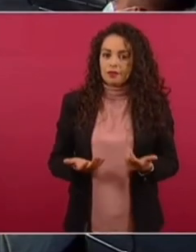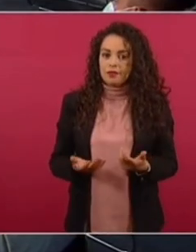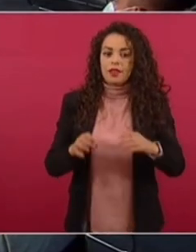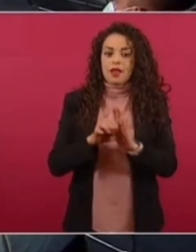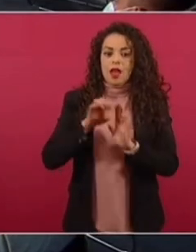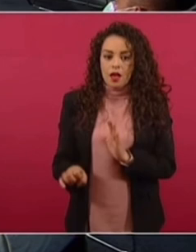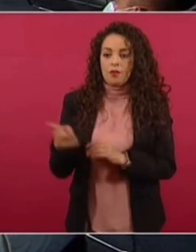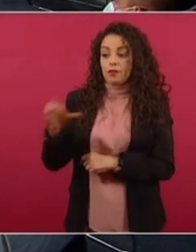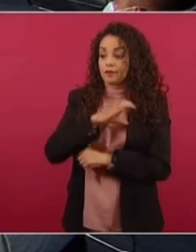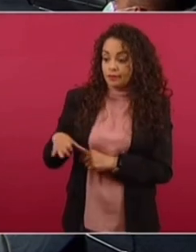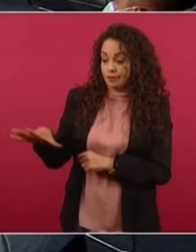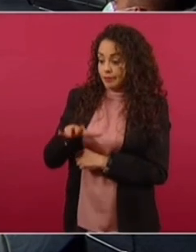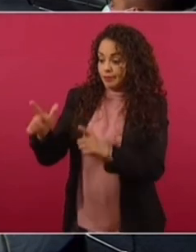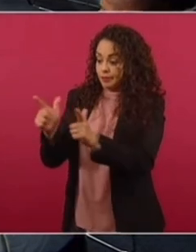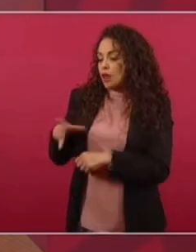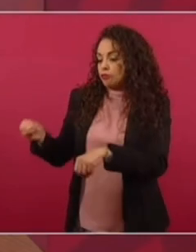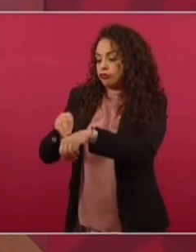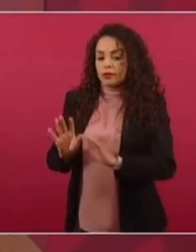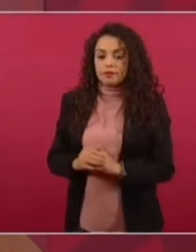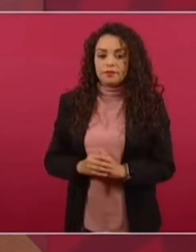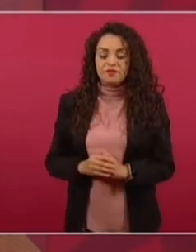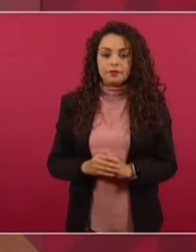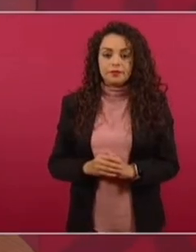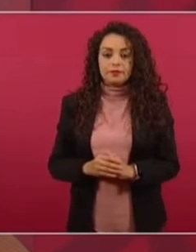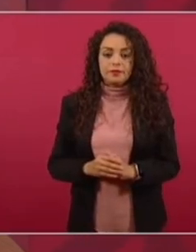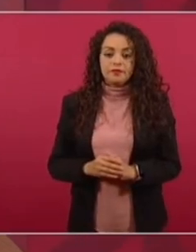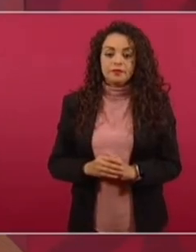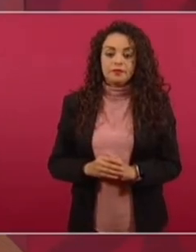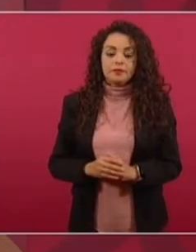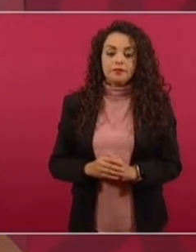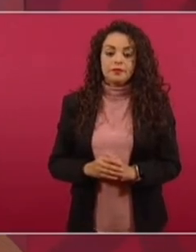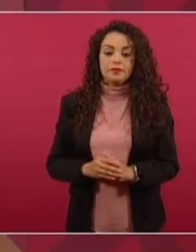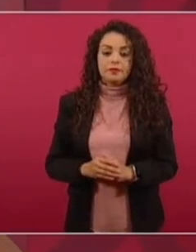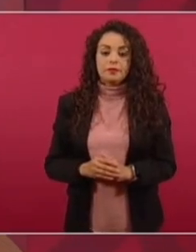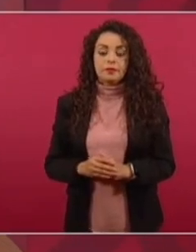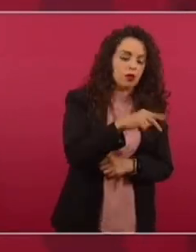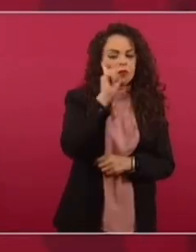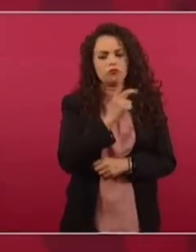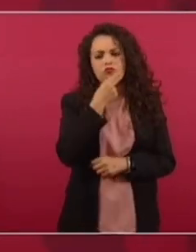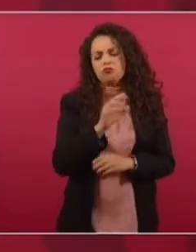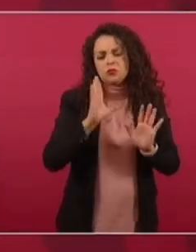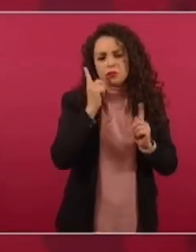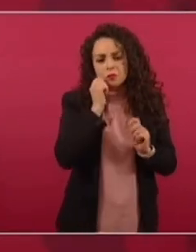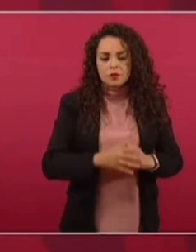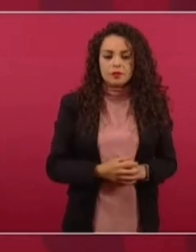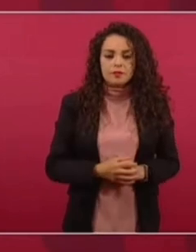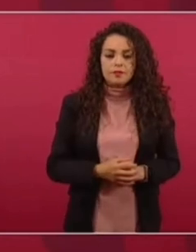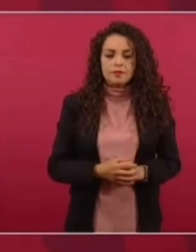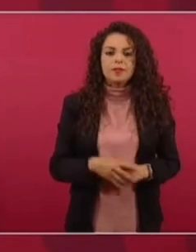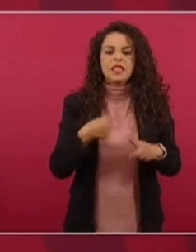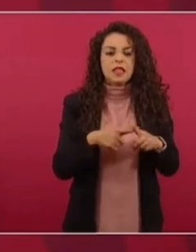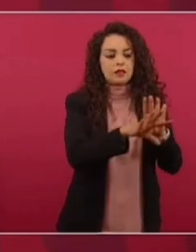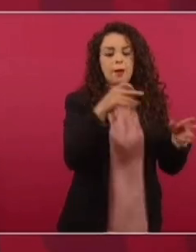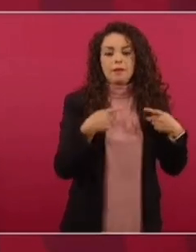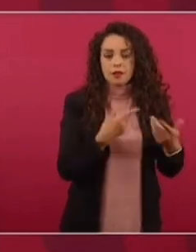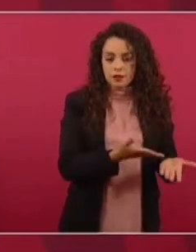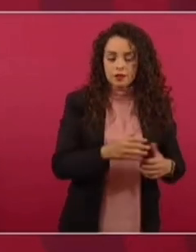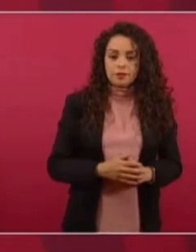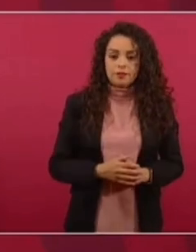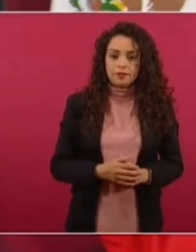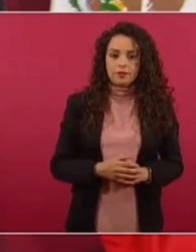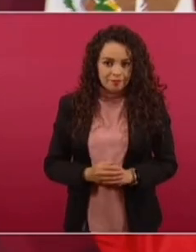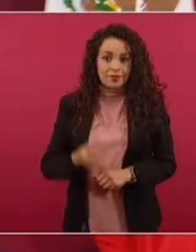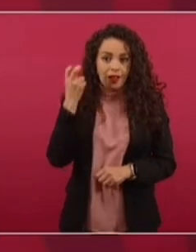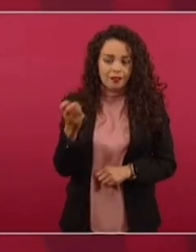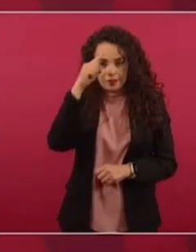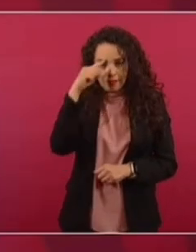bloque conservador fuese fulano de tal y el del otro bloque fuese tal persona, ¿por quién